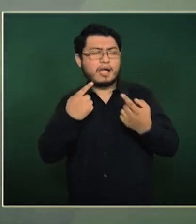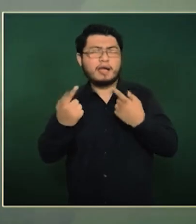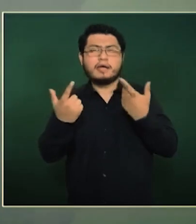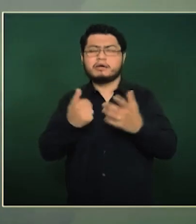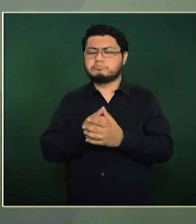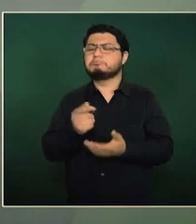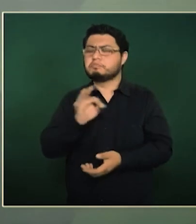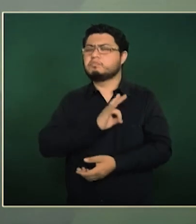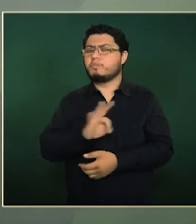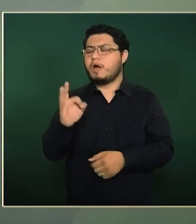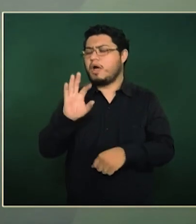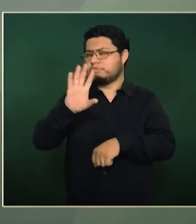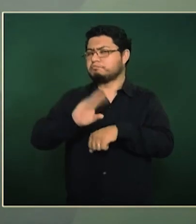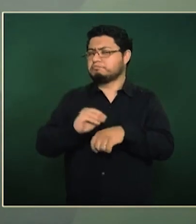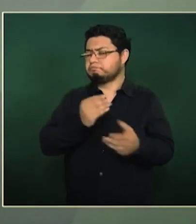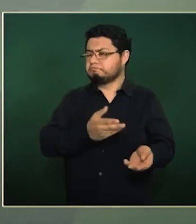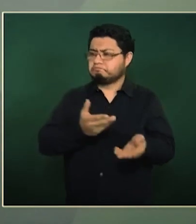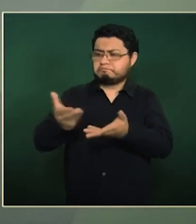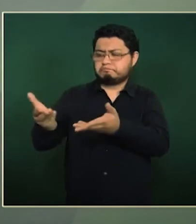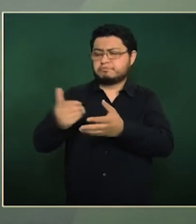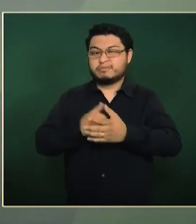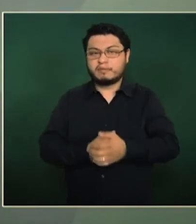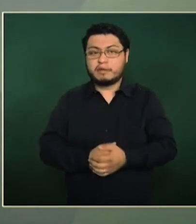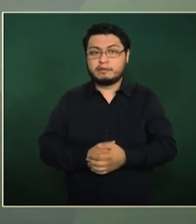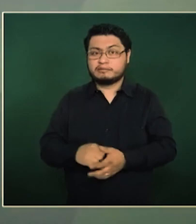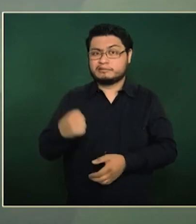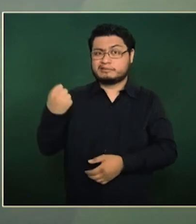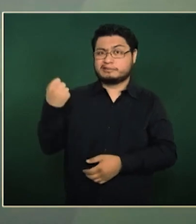siglos.